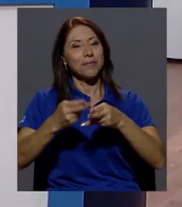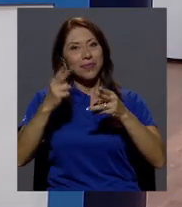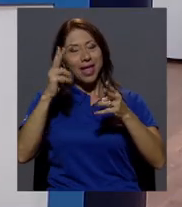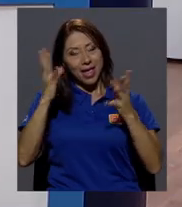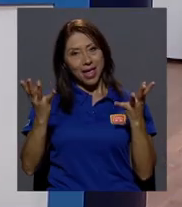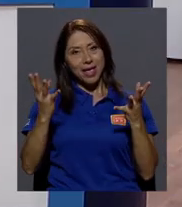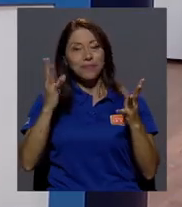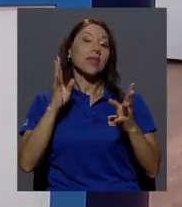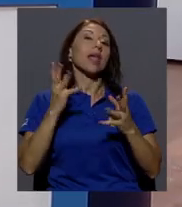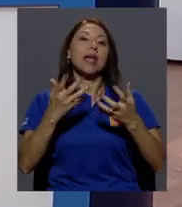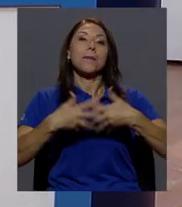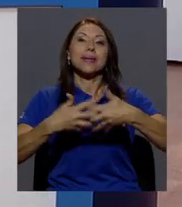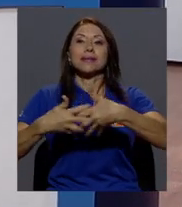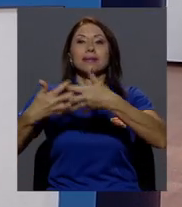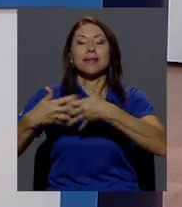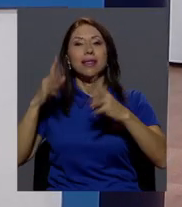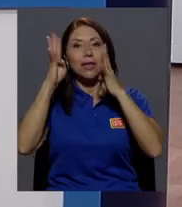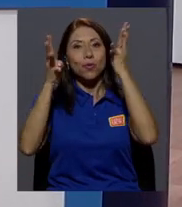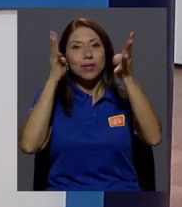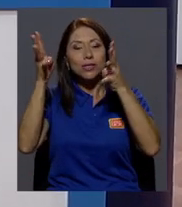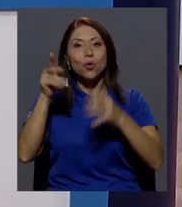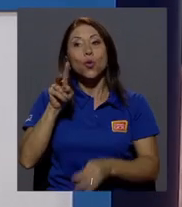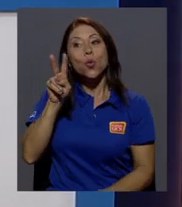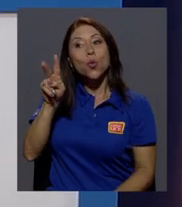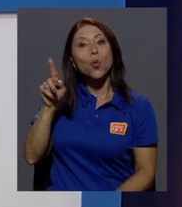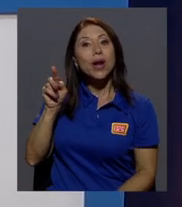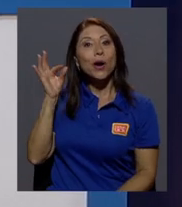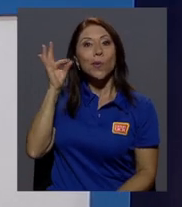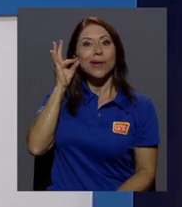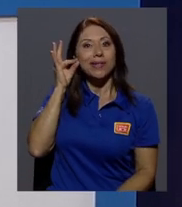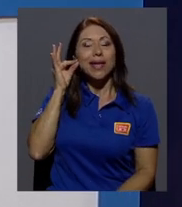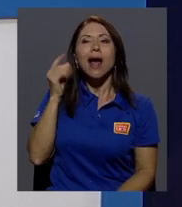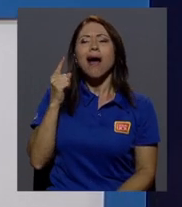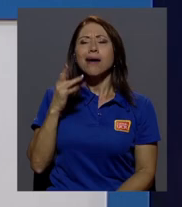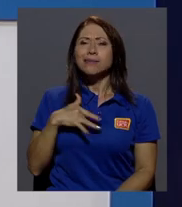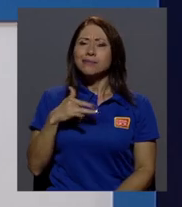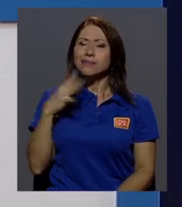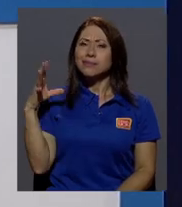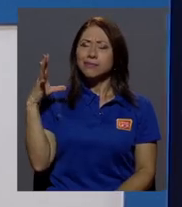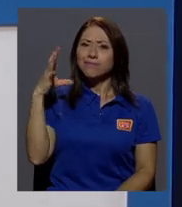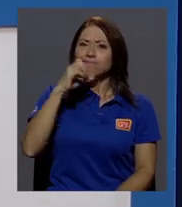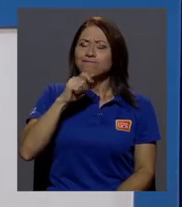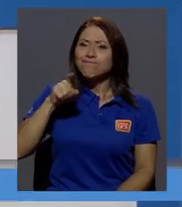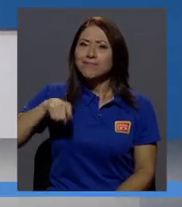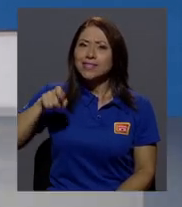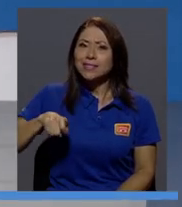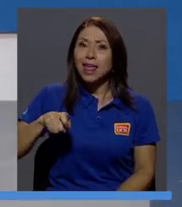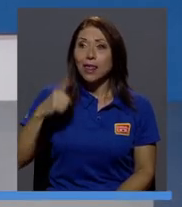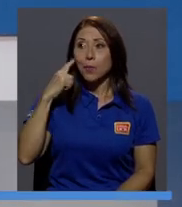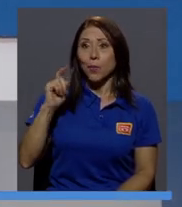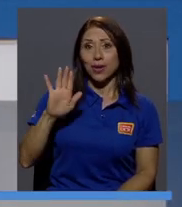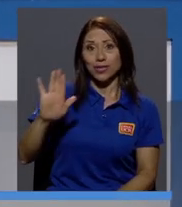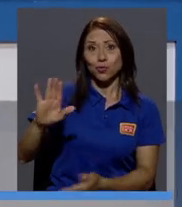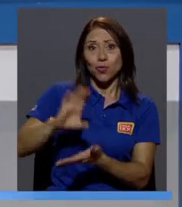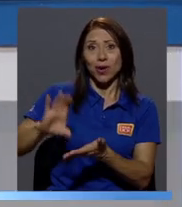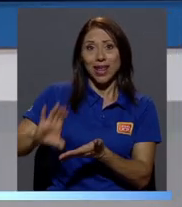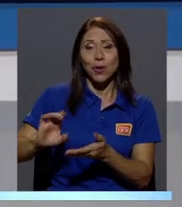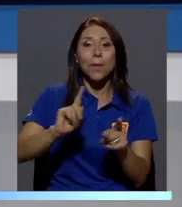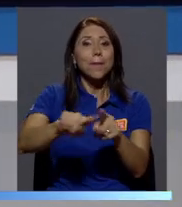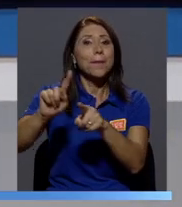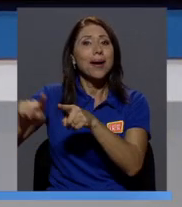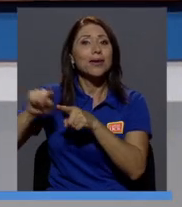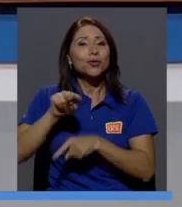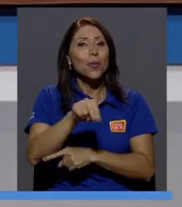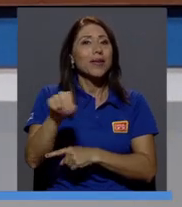una de mis compañeras vio la necesidad ya que en el colegio en el que ya estaba habían varios compañeros que eran oyentes y la